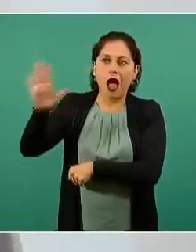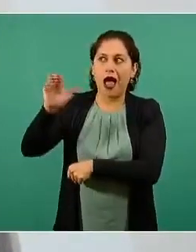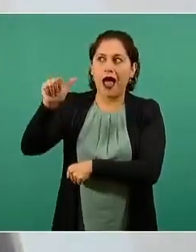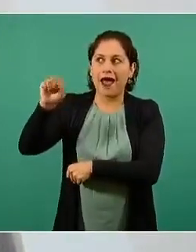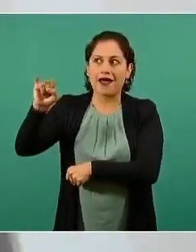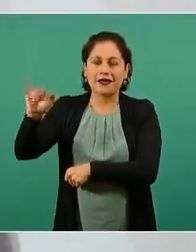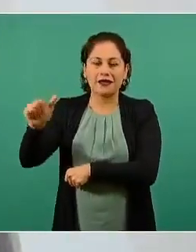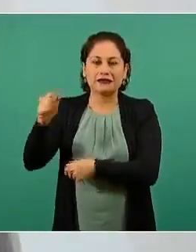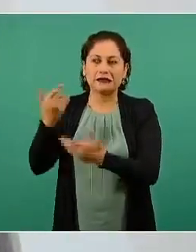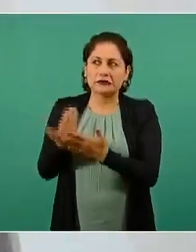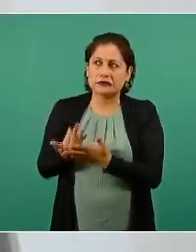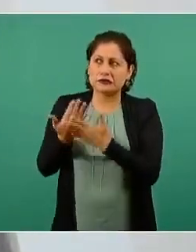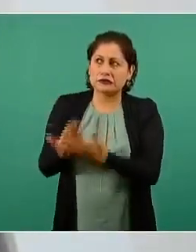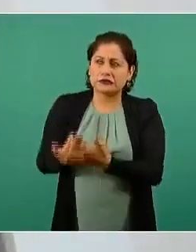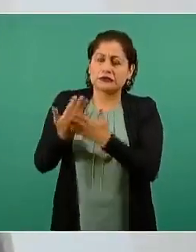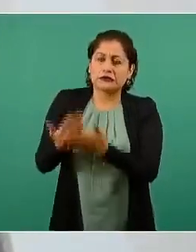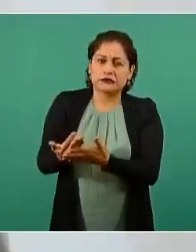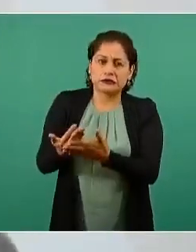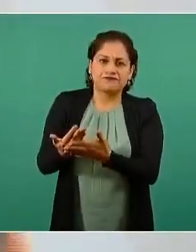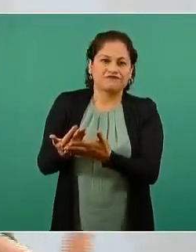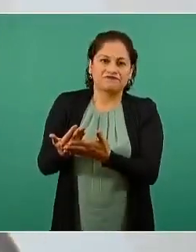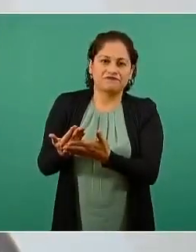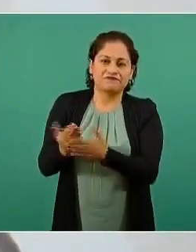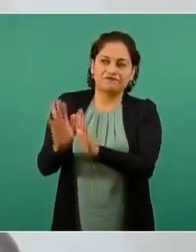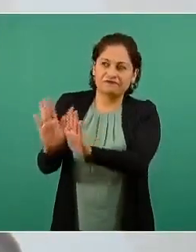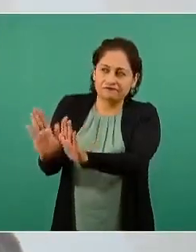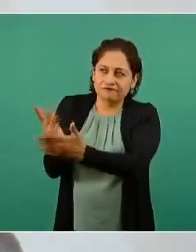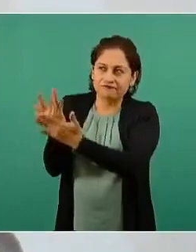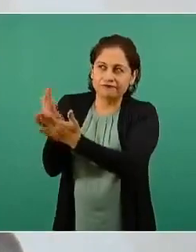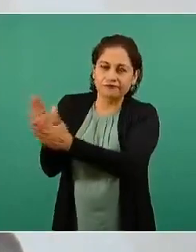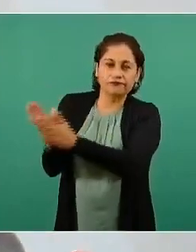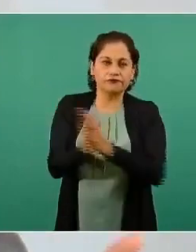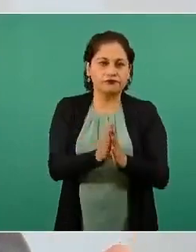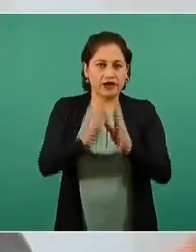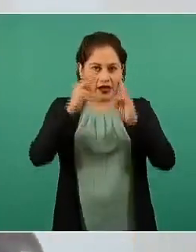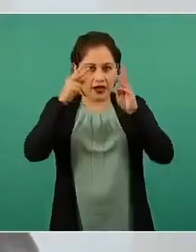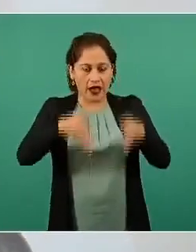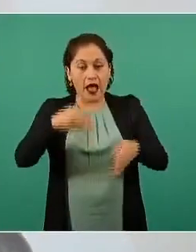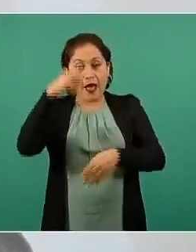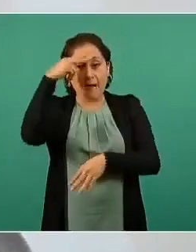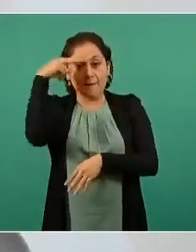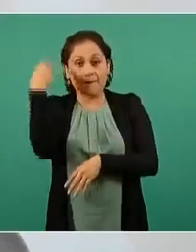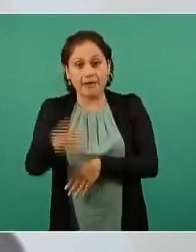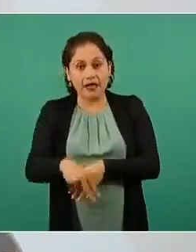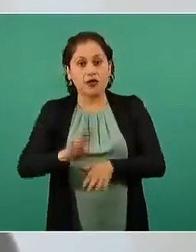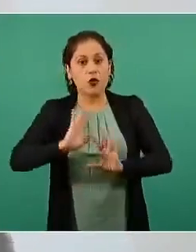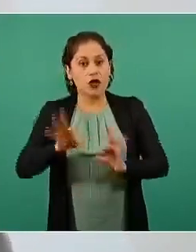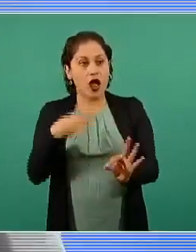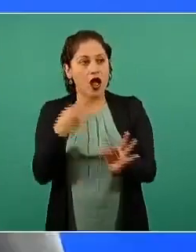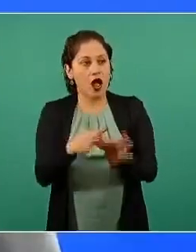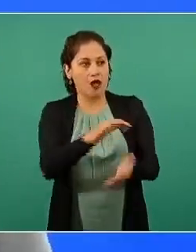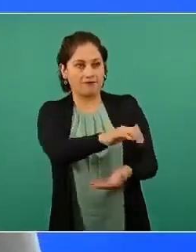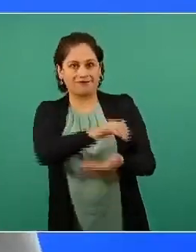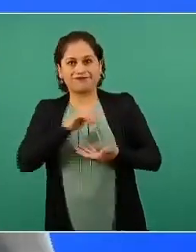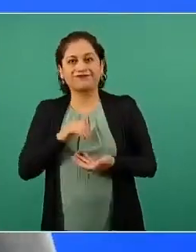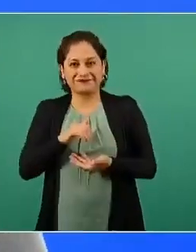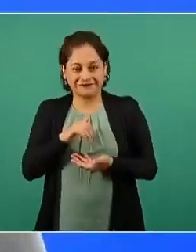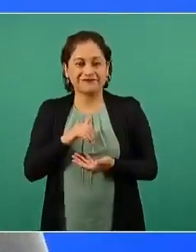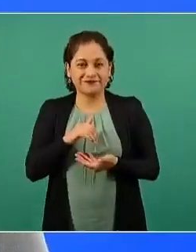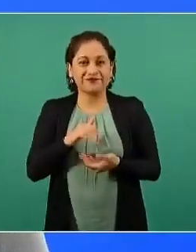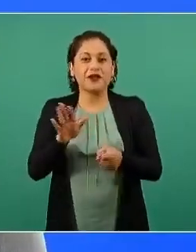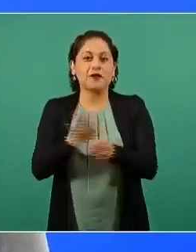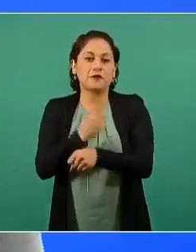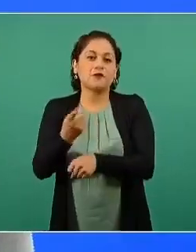y la solidaridad y la equidad es que cuando se empieza a saber que se va a necesitar la vacuna, ya los países